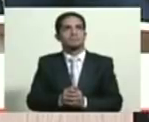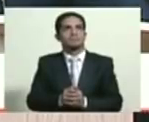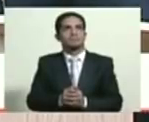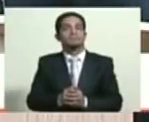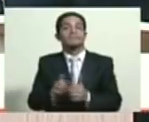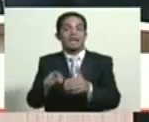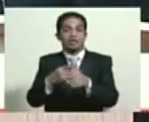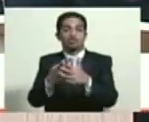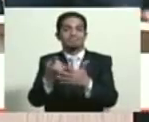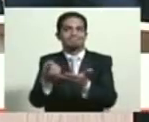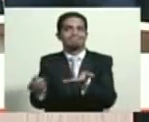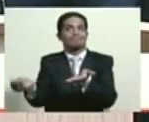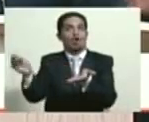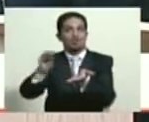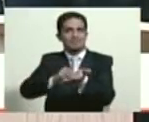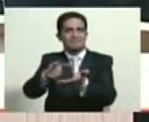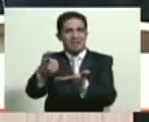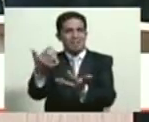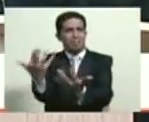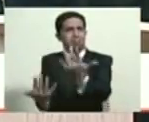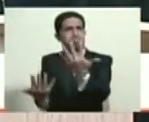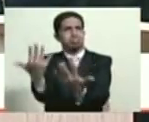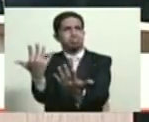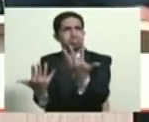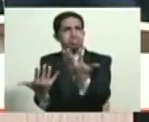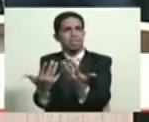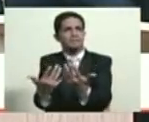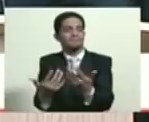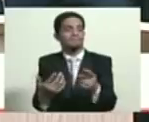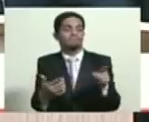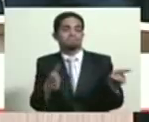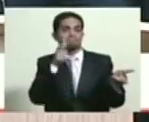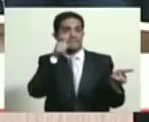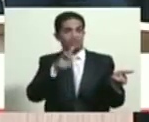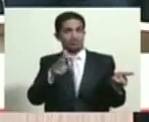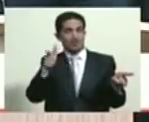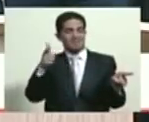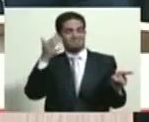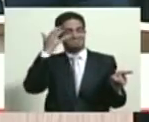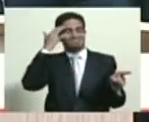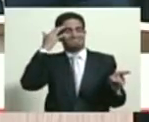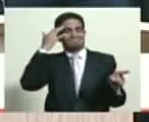generó un gigantesco incendio que, según los cálculos de este psicópata y sus dueños,